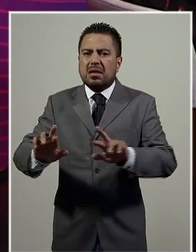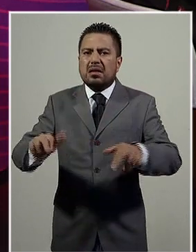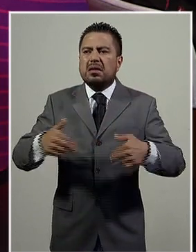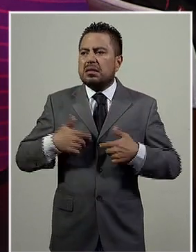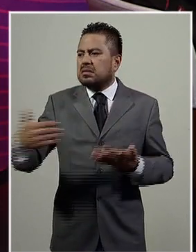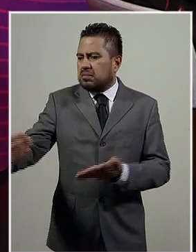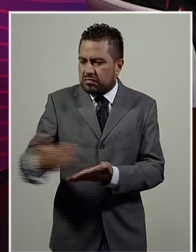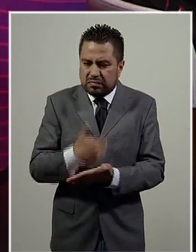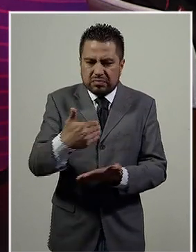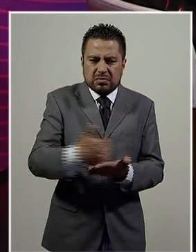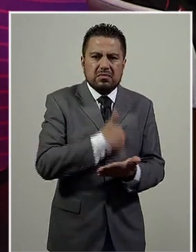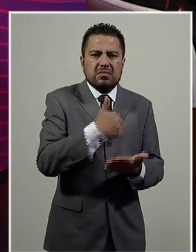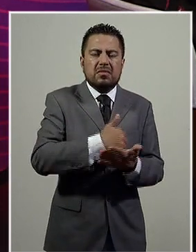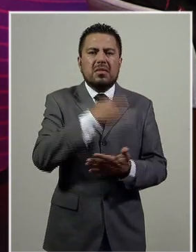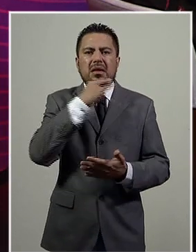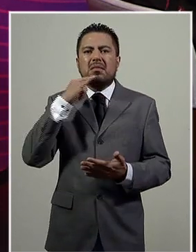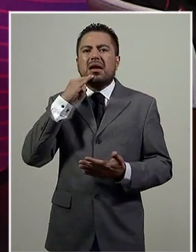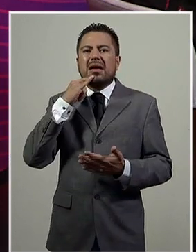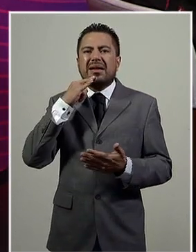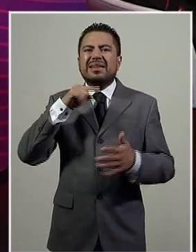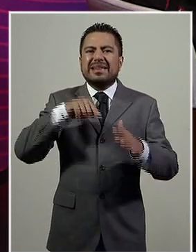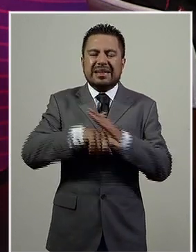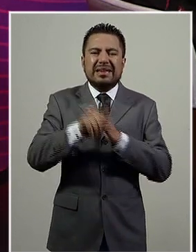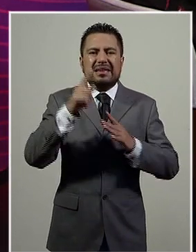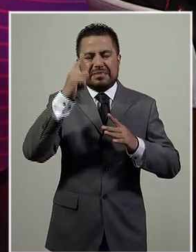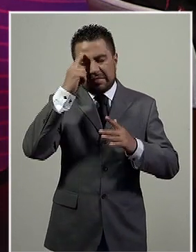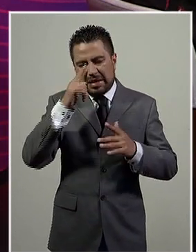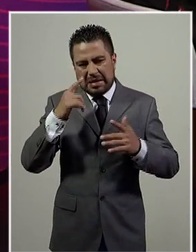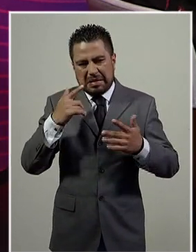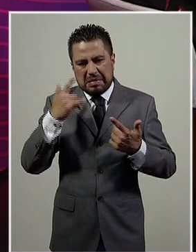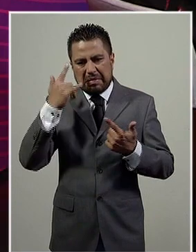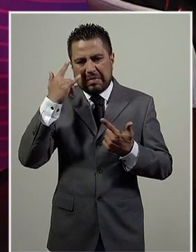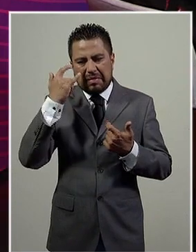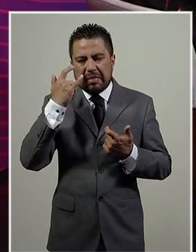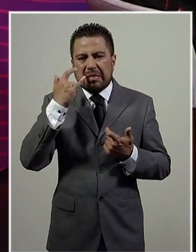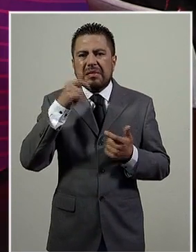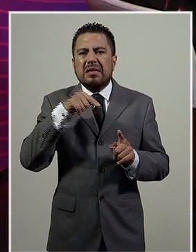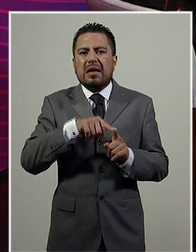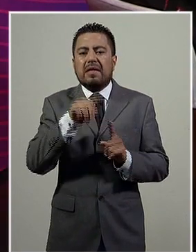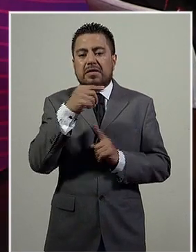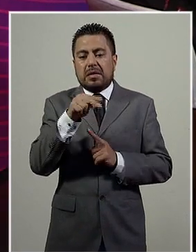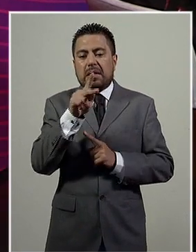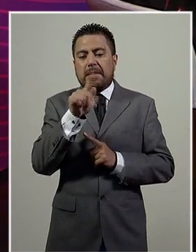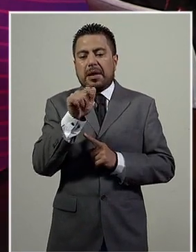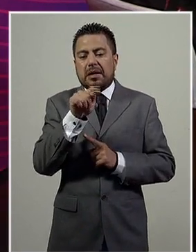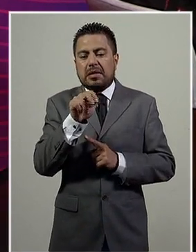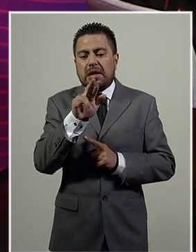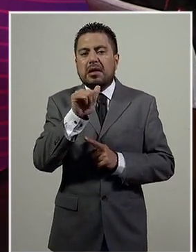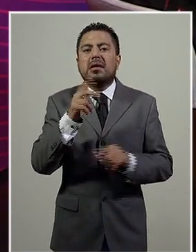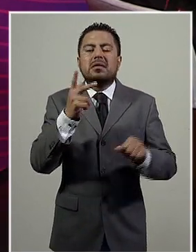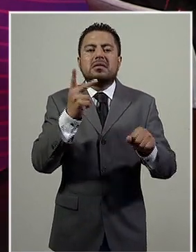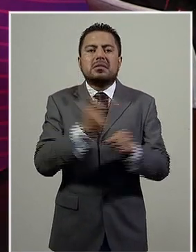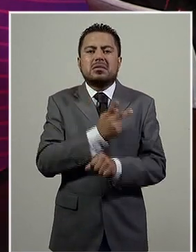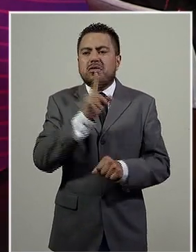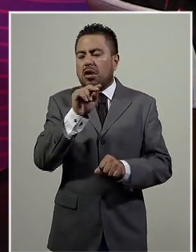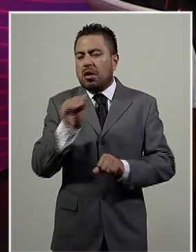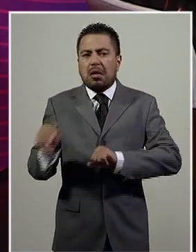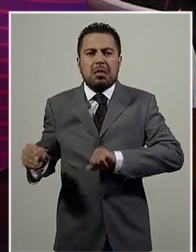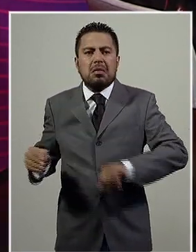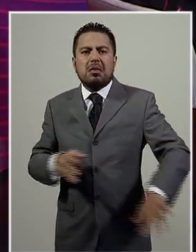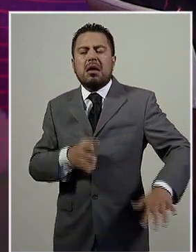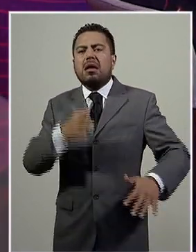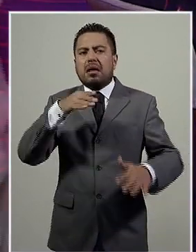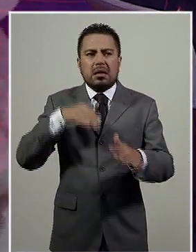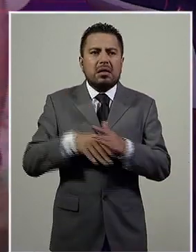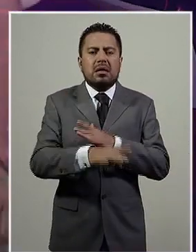recibido, con un parque de diversiones, el de las seis banderas, ¿no? Sucede que no dejaban